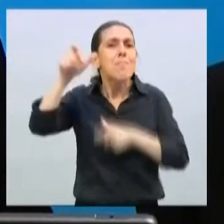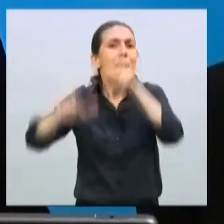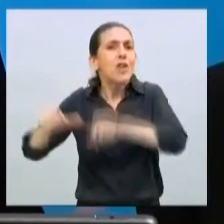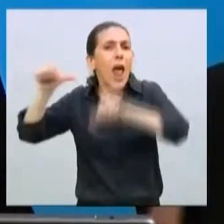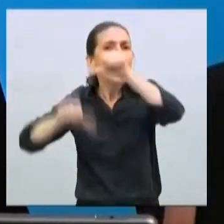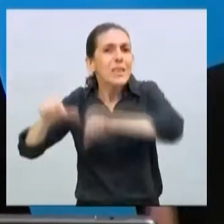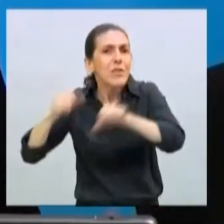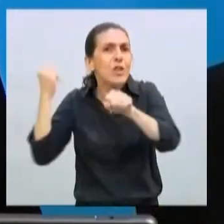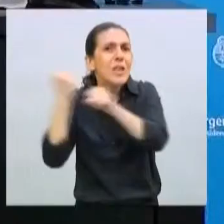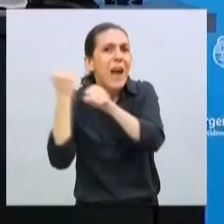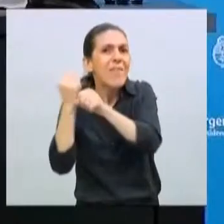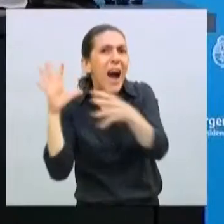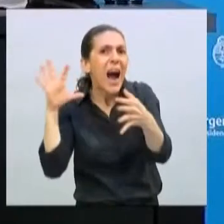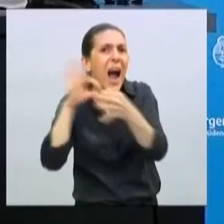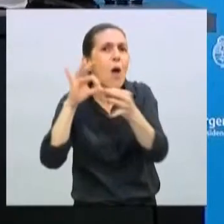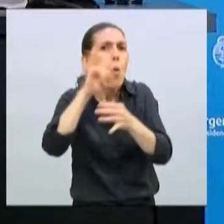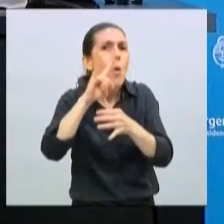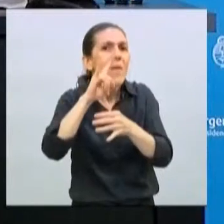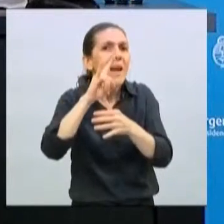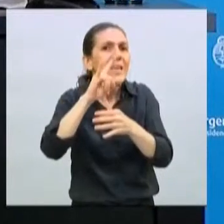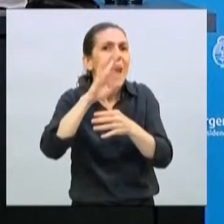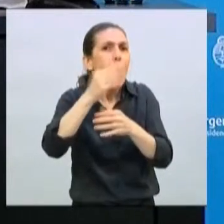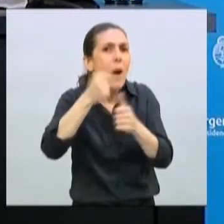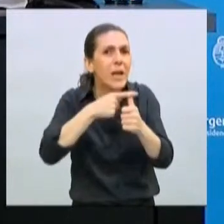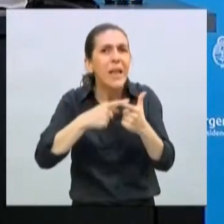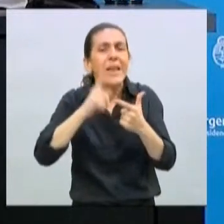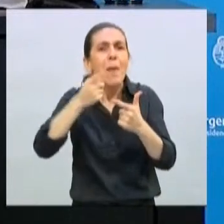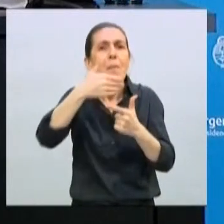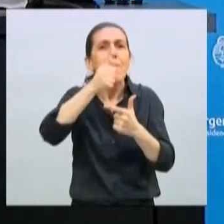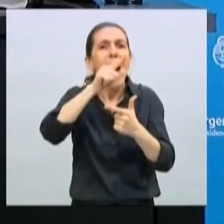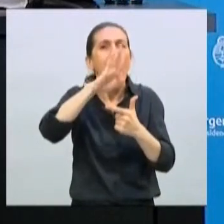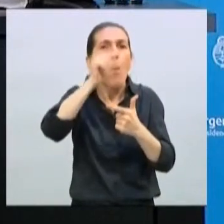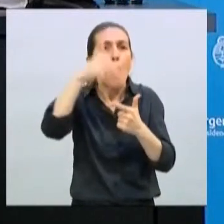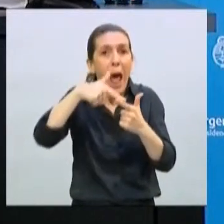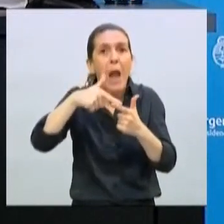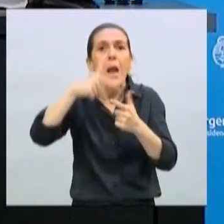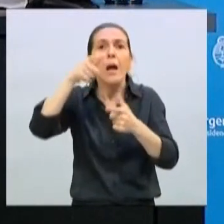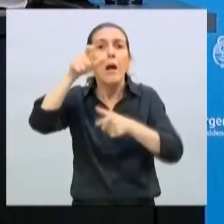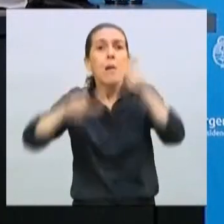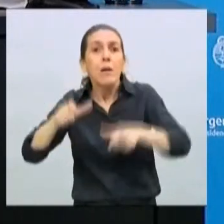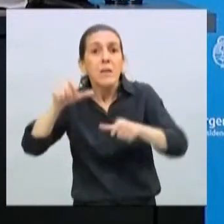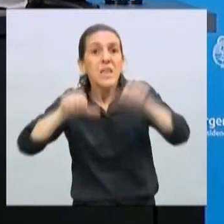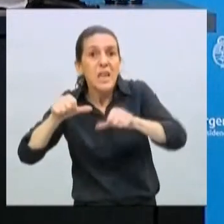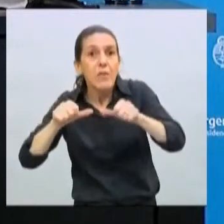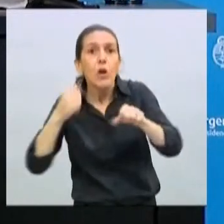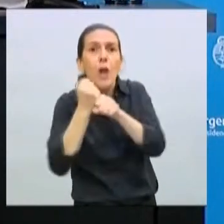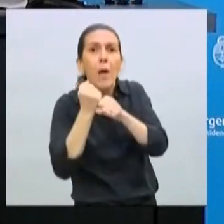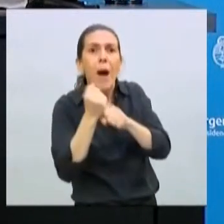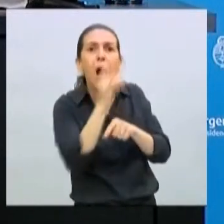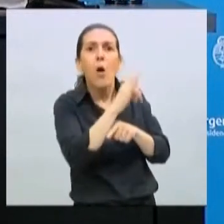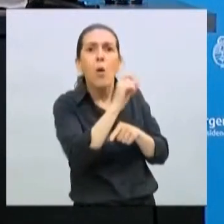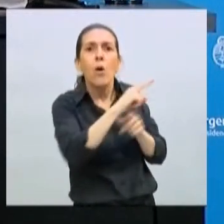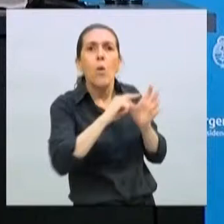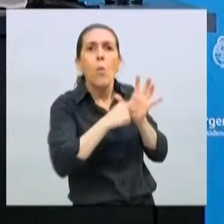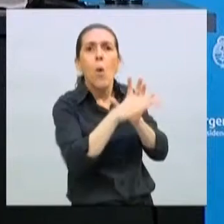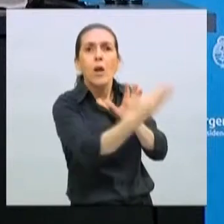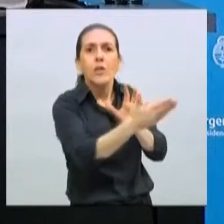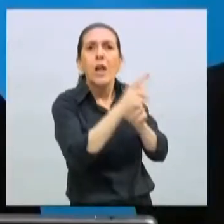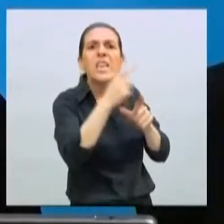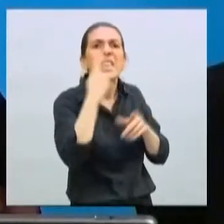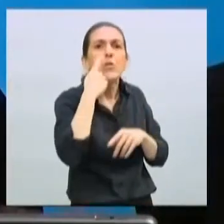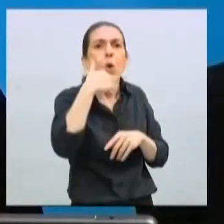con universidades del Gran Buenos Aires y con el Malbrán, científicos que trabajaron con universidades del Gran Buenos Aires y con el Instituto